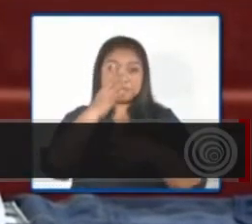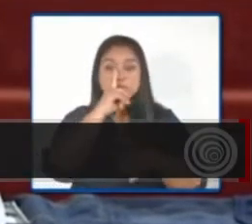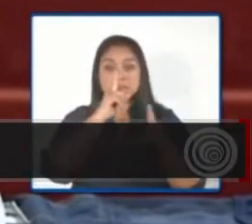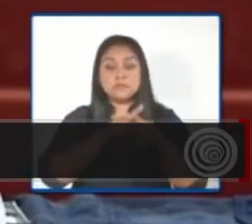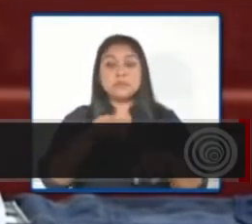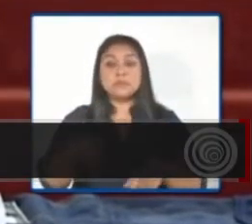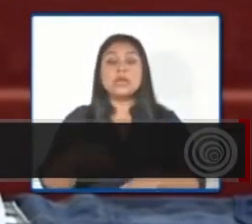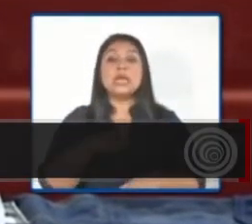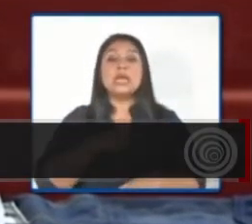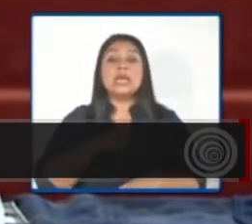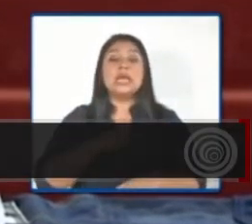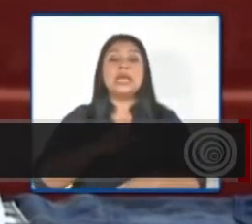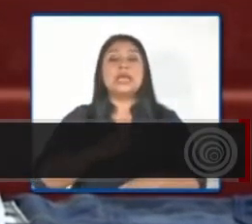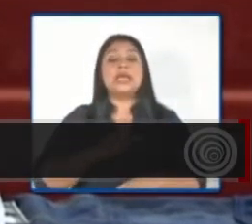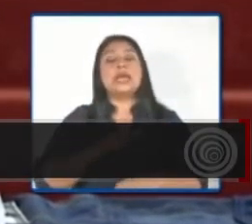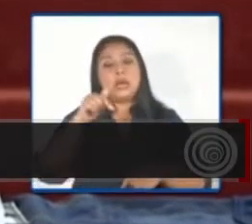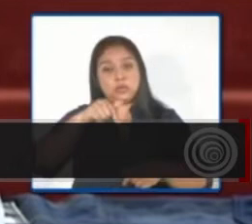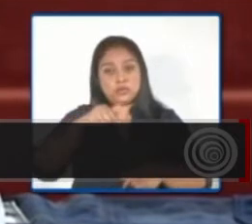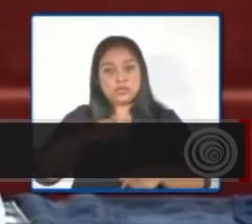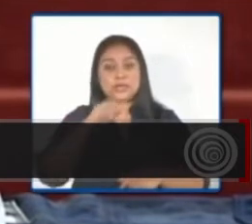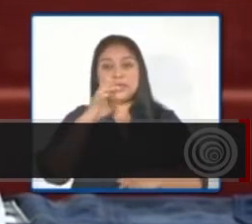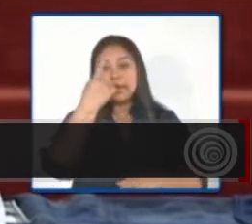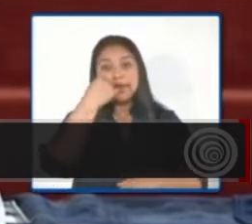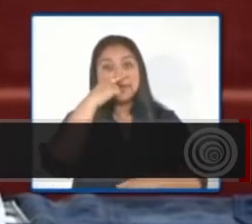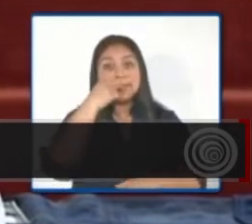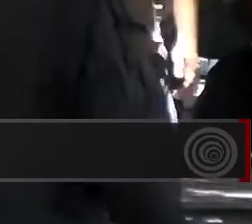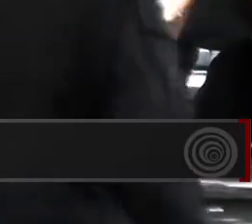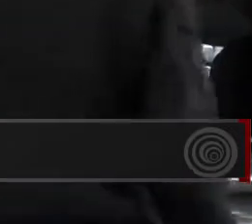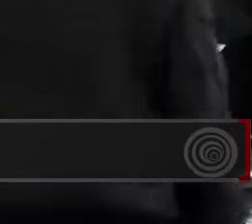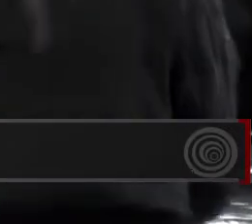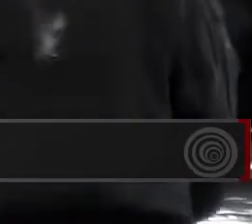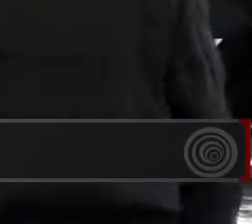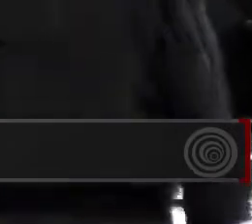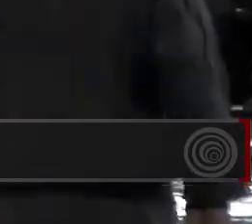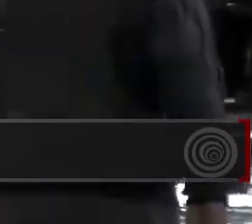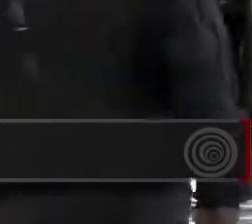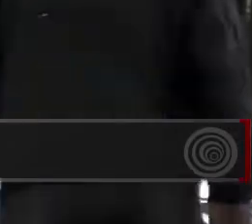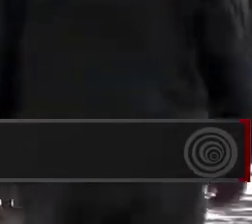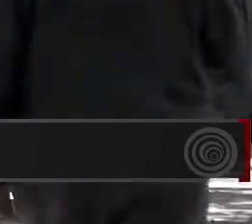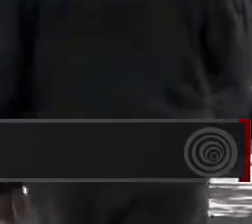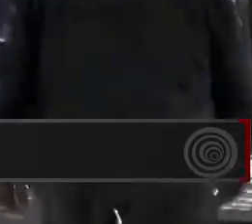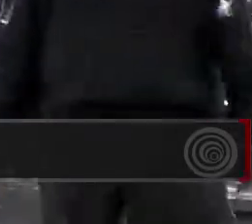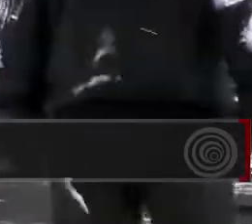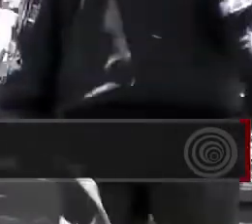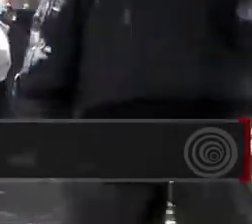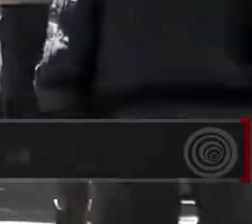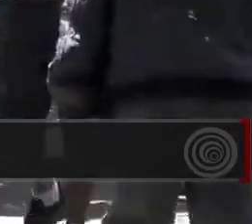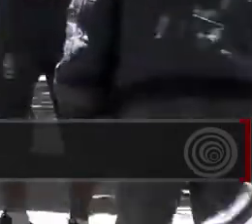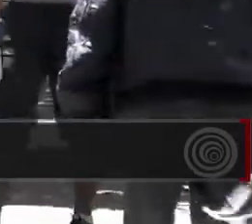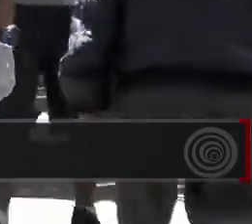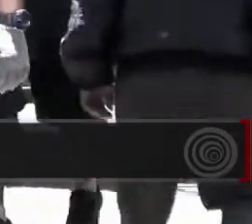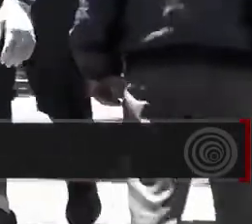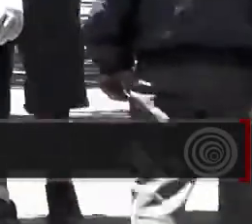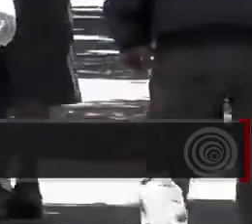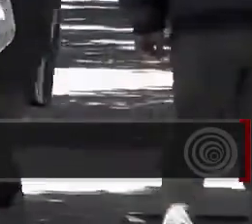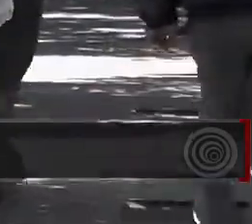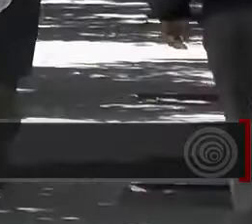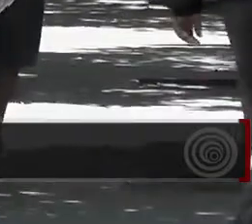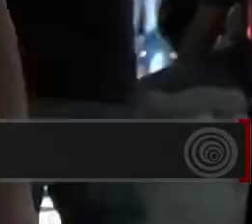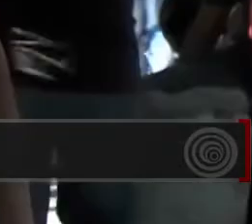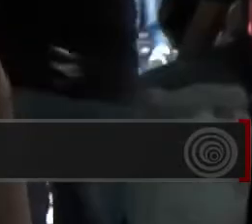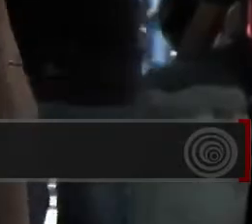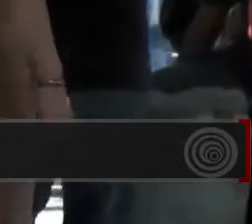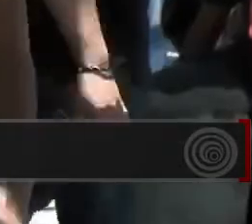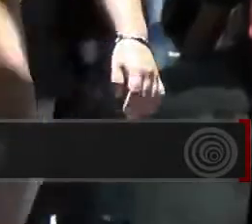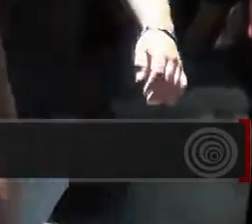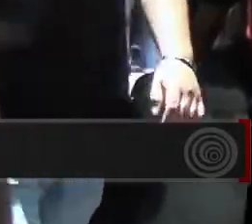prevención se suspende con motivo de que ya llega el final de los 15 días y